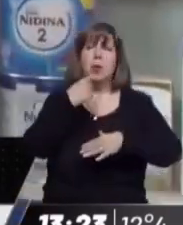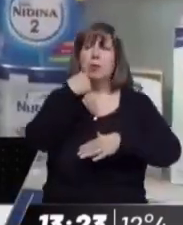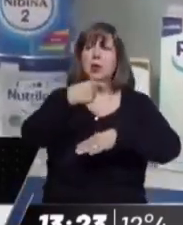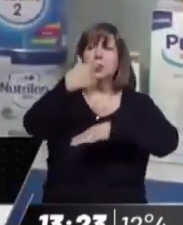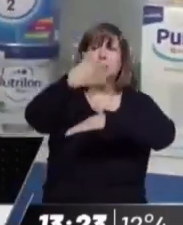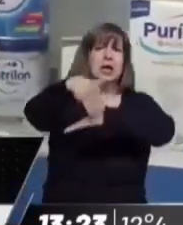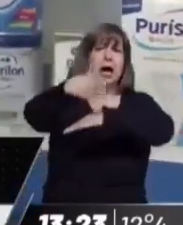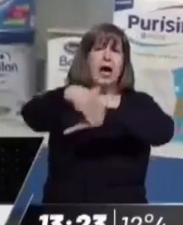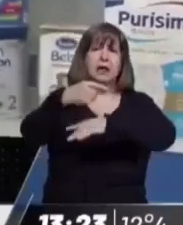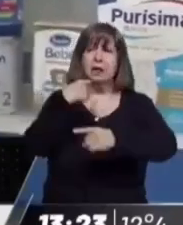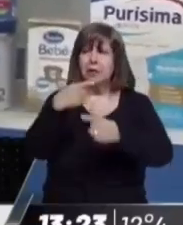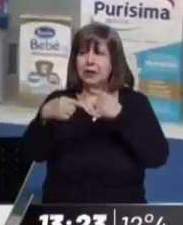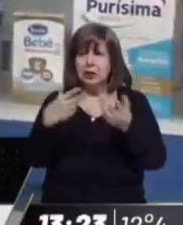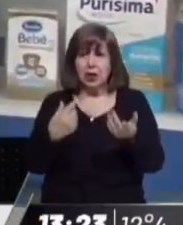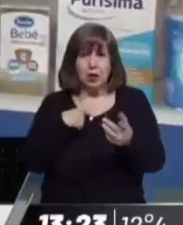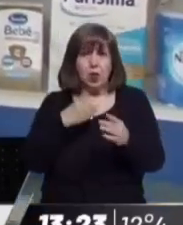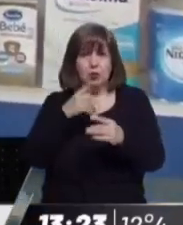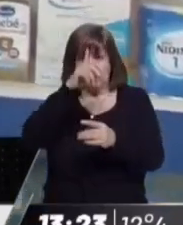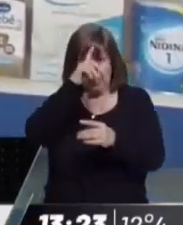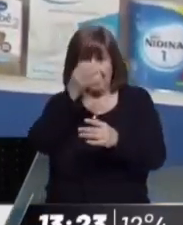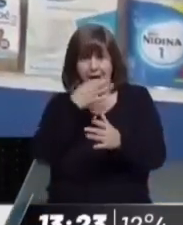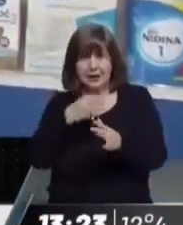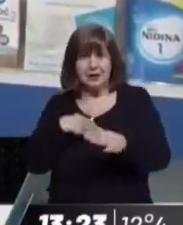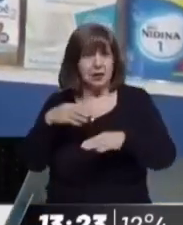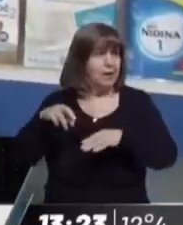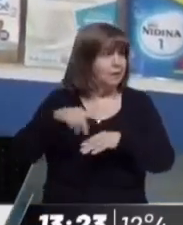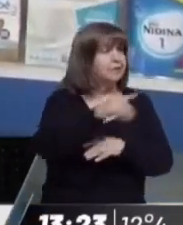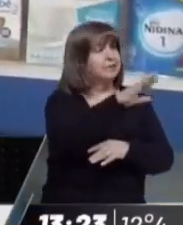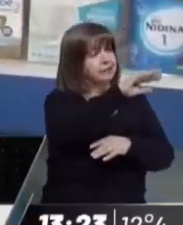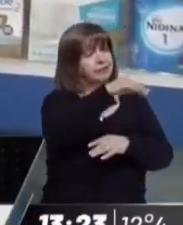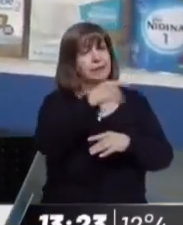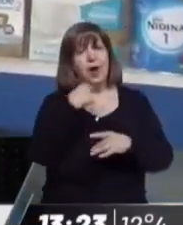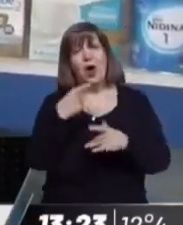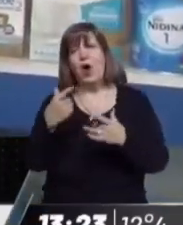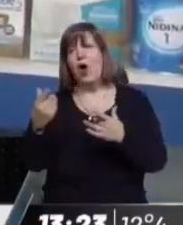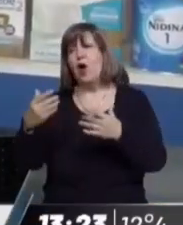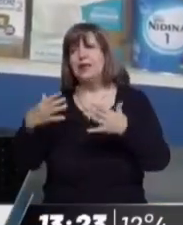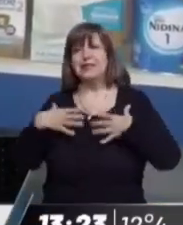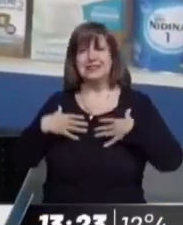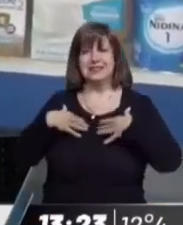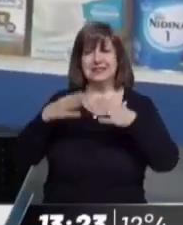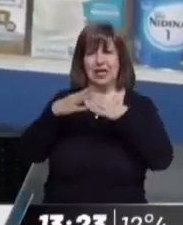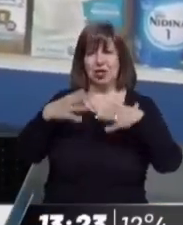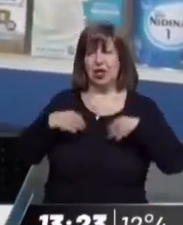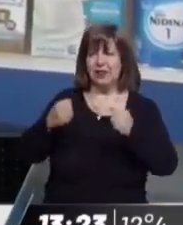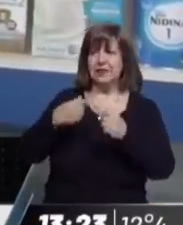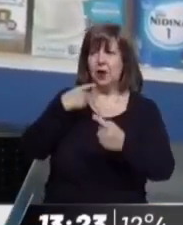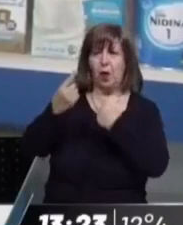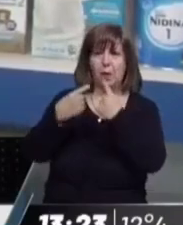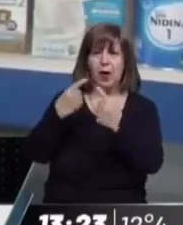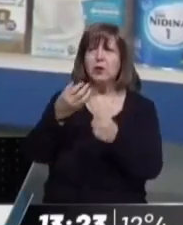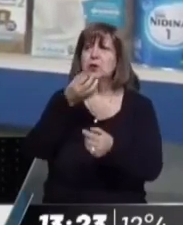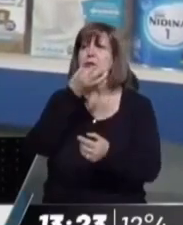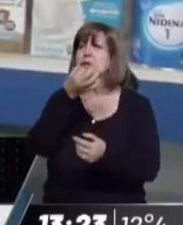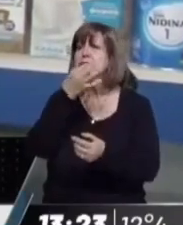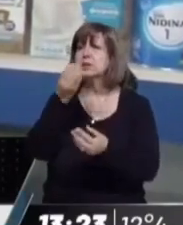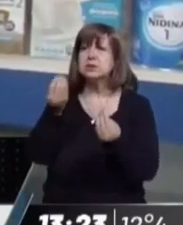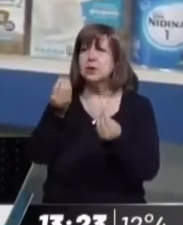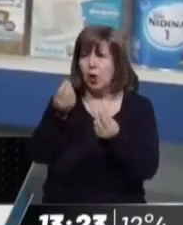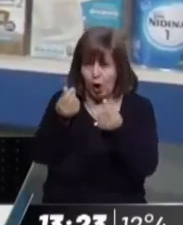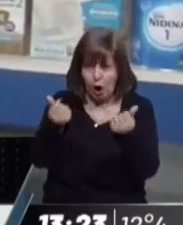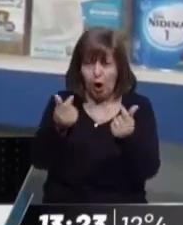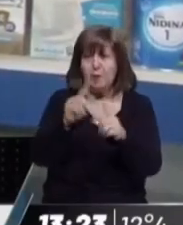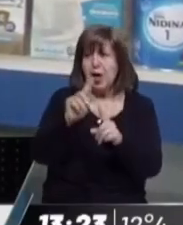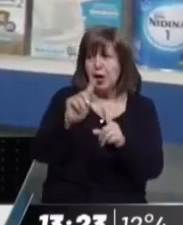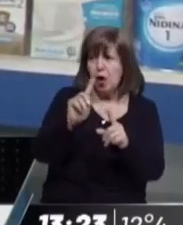preguntarle aquellos Justo a la salida de farmacias también de centros de salud para ver qué hacen frente al aumento de los precios de los medicamentos